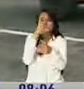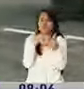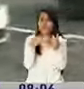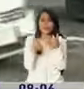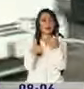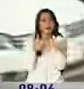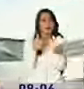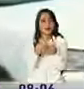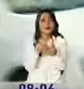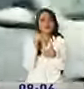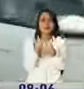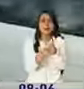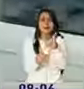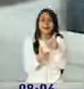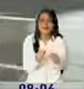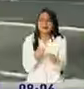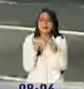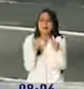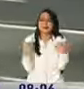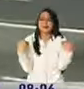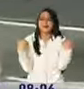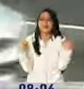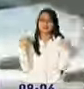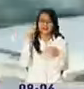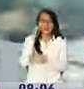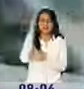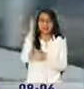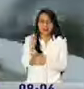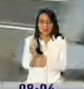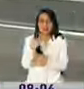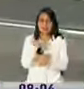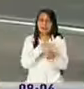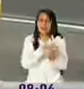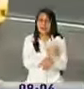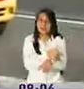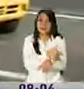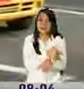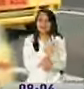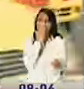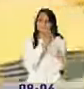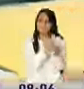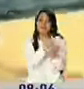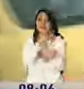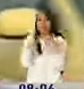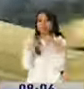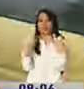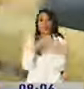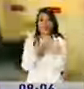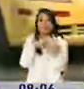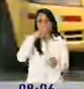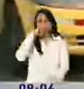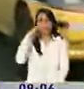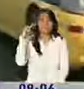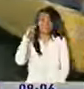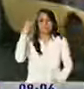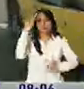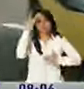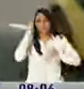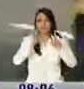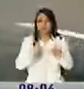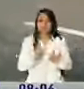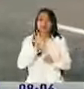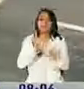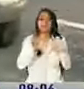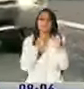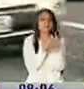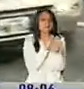pasito a pasito, con fuerza, con alegría, con esperanza, por esta causa que nos une a todos, que son nuestros niños con cáncer y sus familias. Qué importante es este